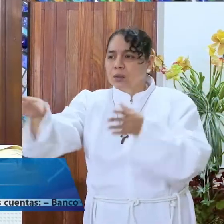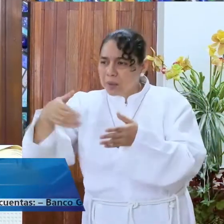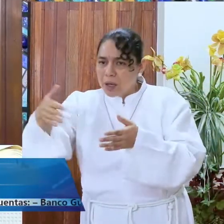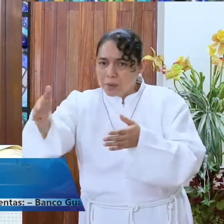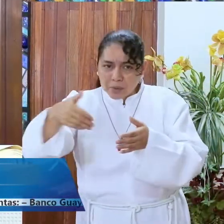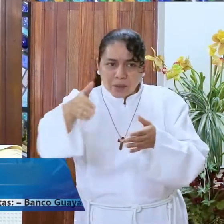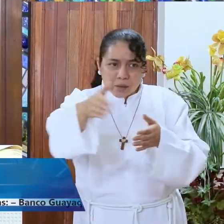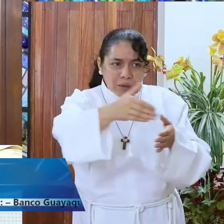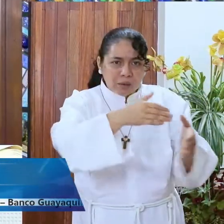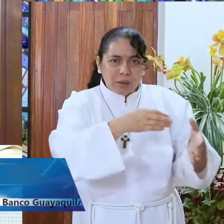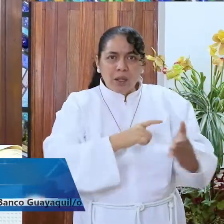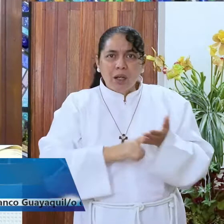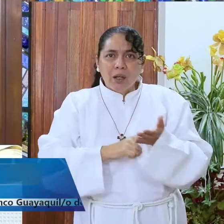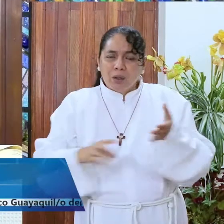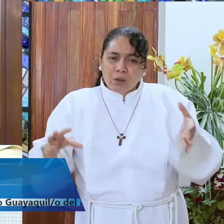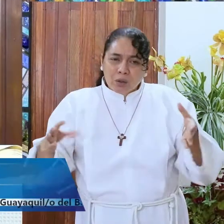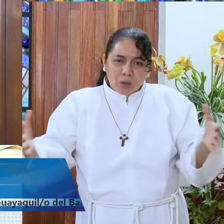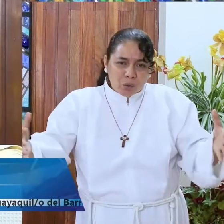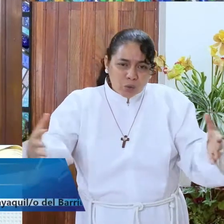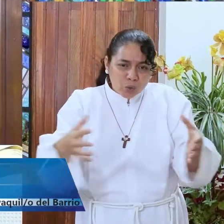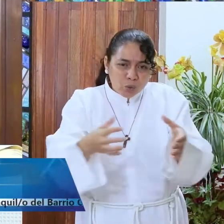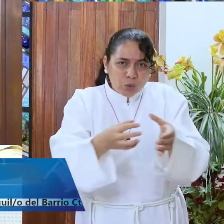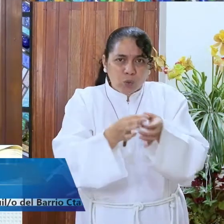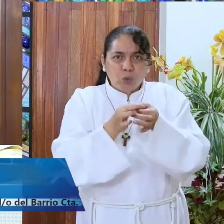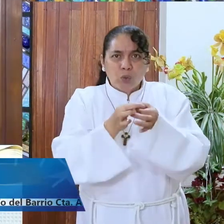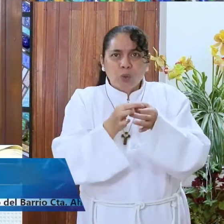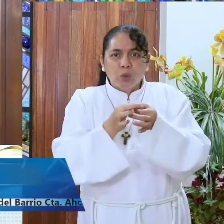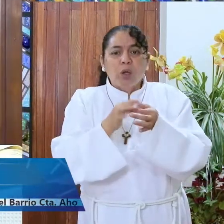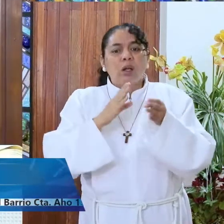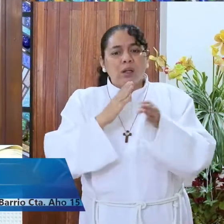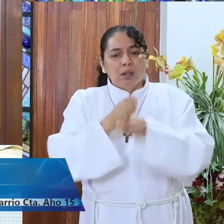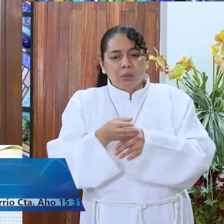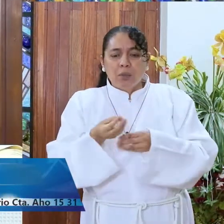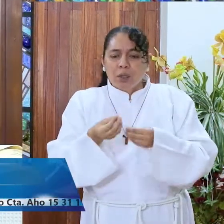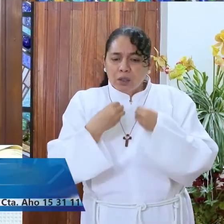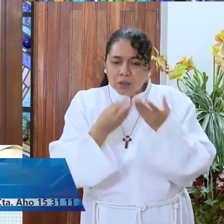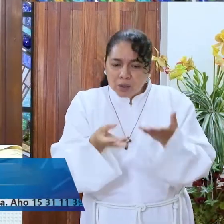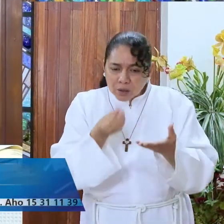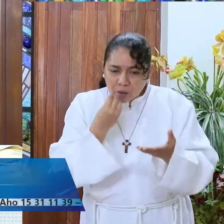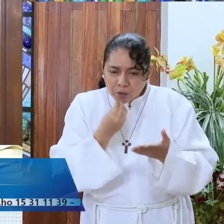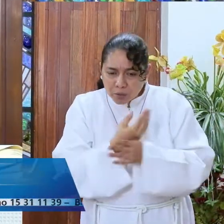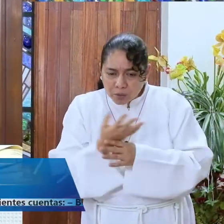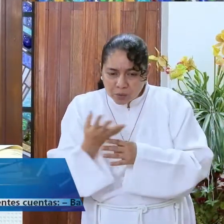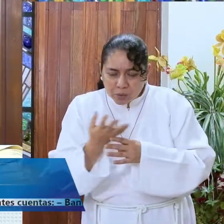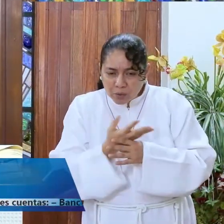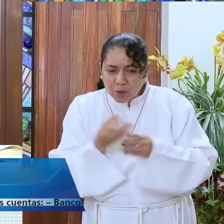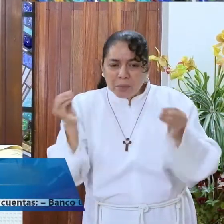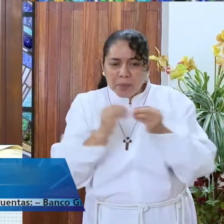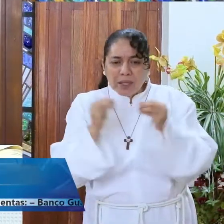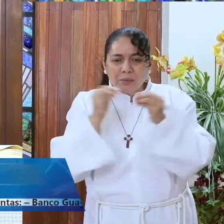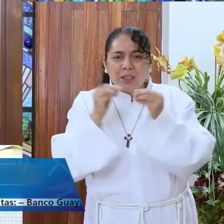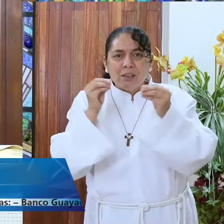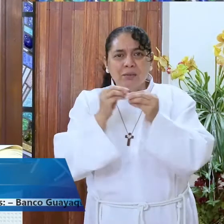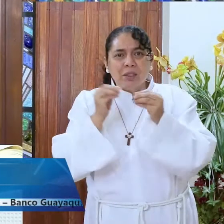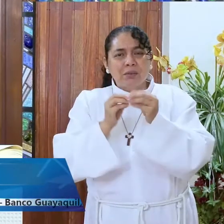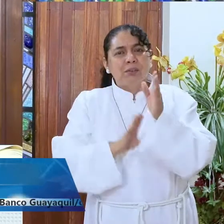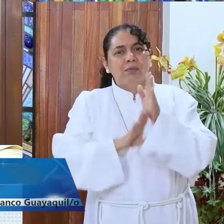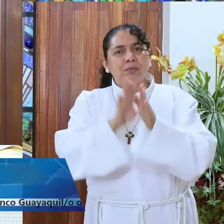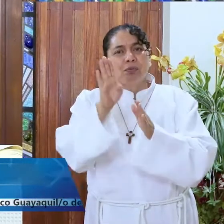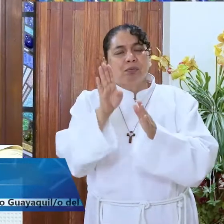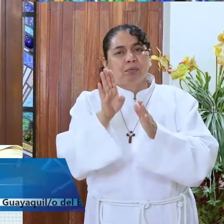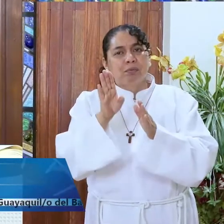para que crezca se multiplique y concluye diciendo pondré pastores tienes a paciente